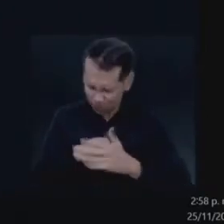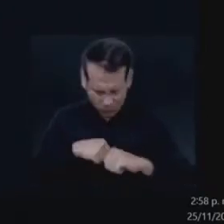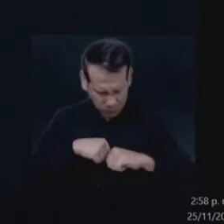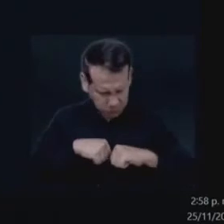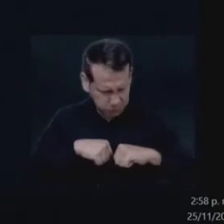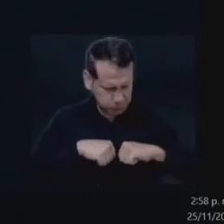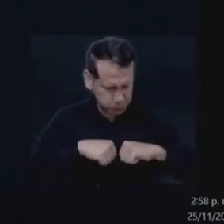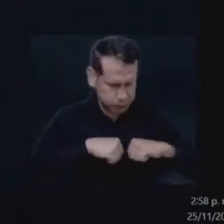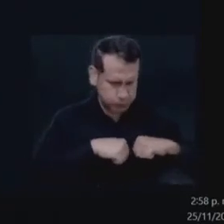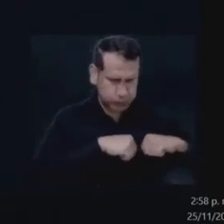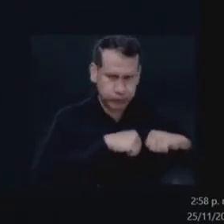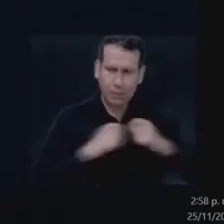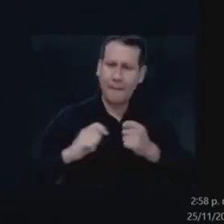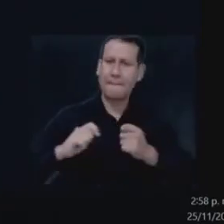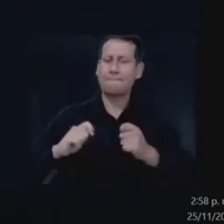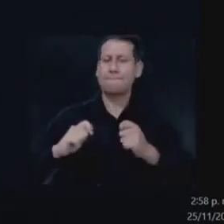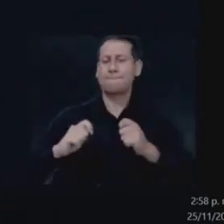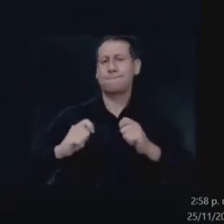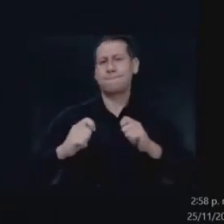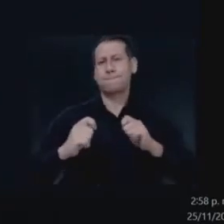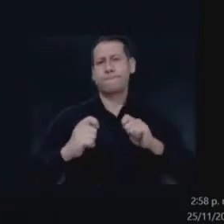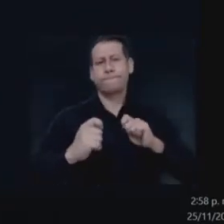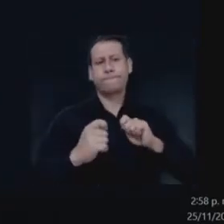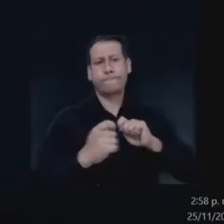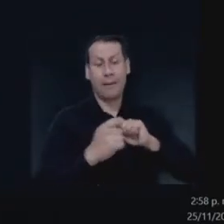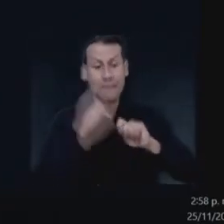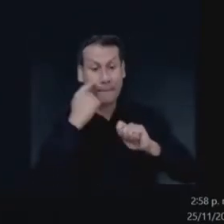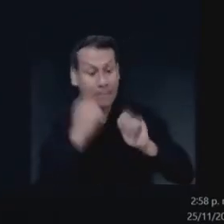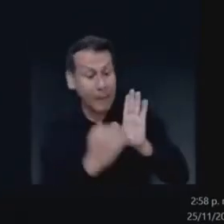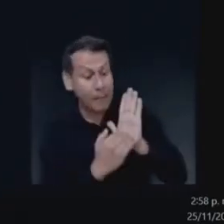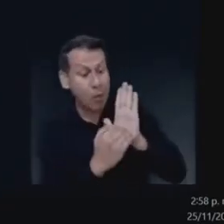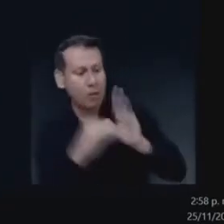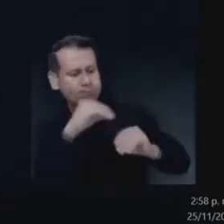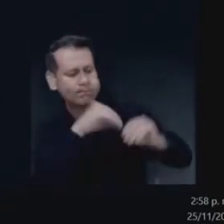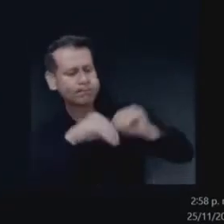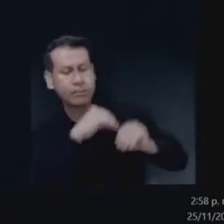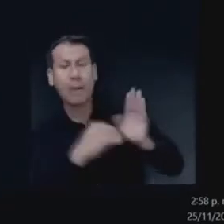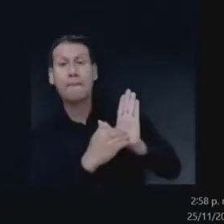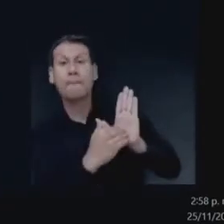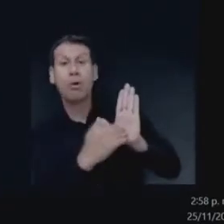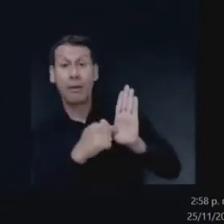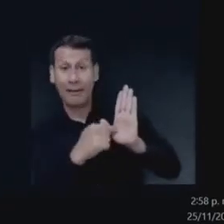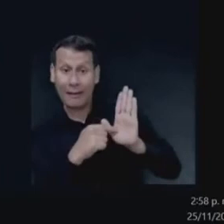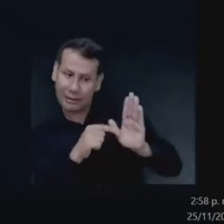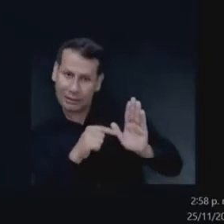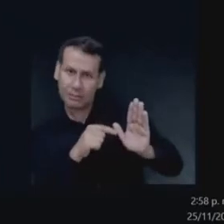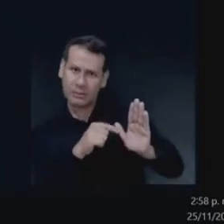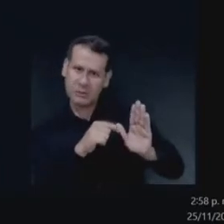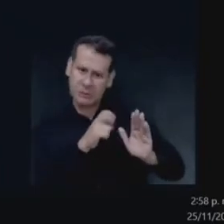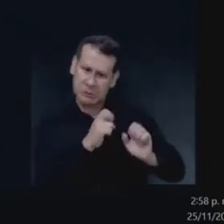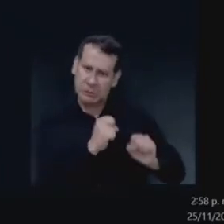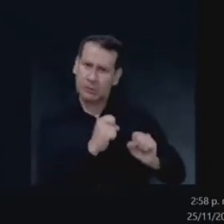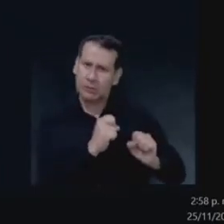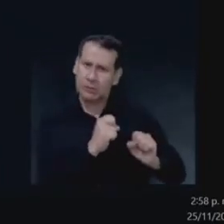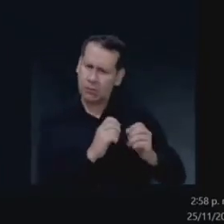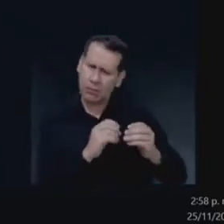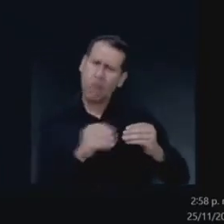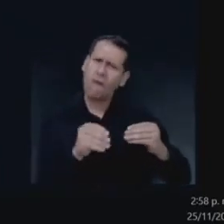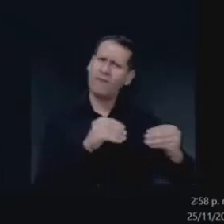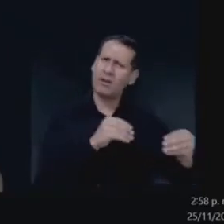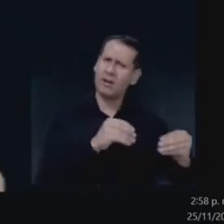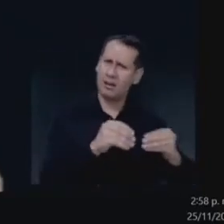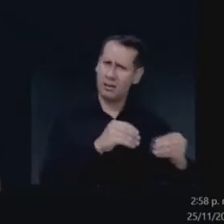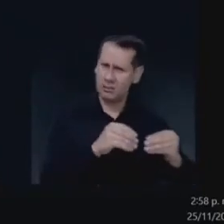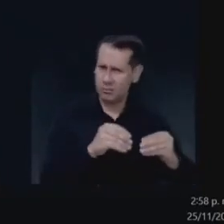modelos que tengan flexibilidad en los lugares donde los proveedores comerciales no llegan, ¿no? Y para eso